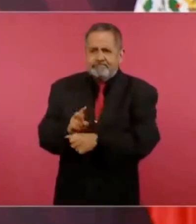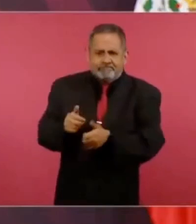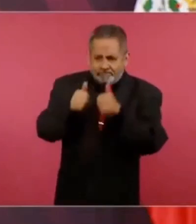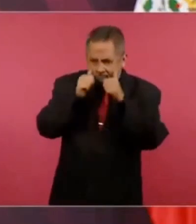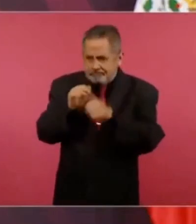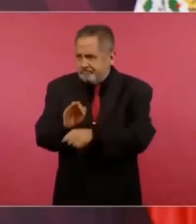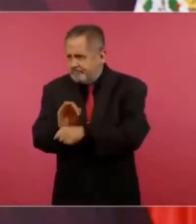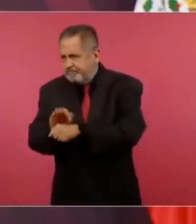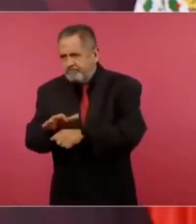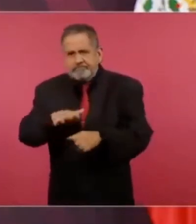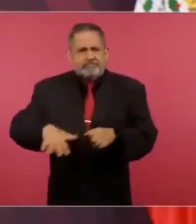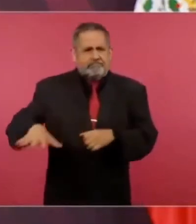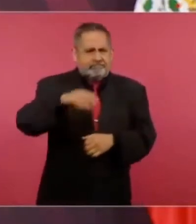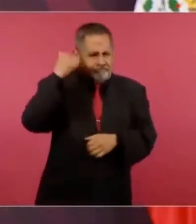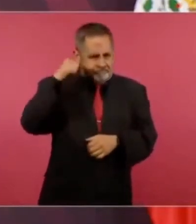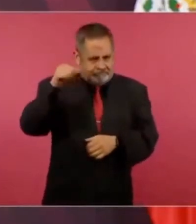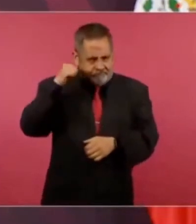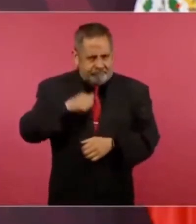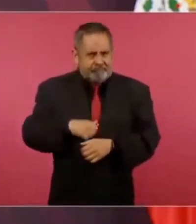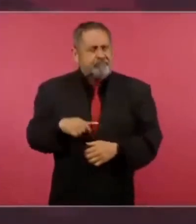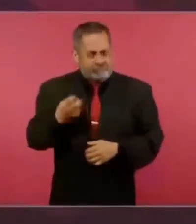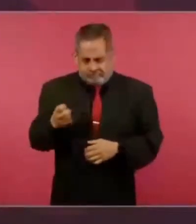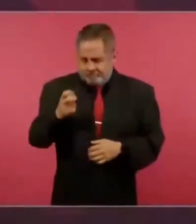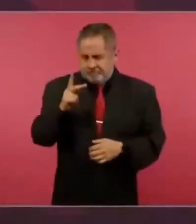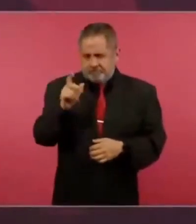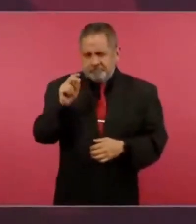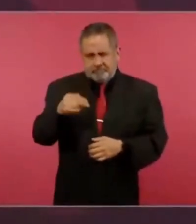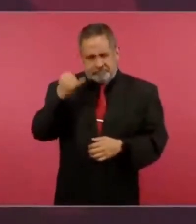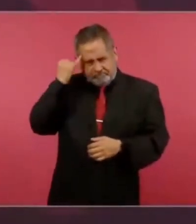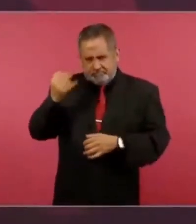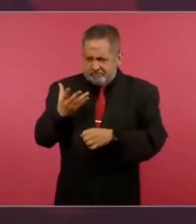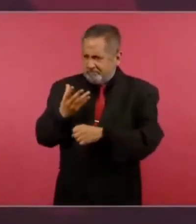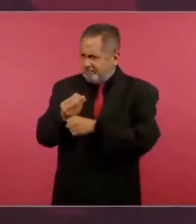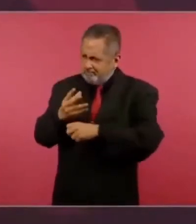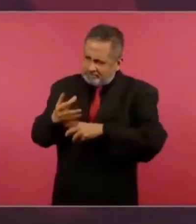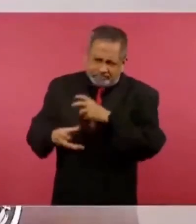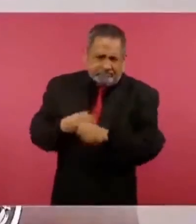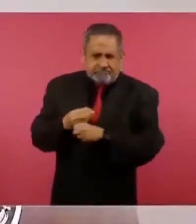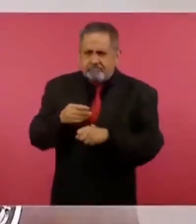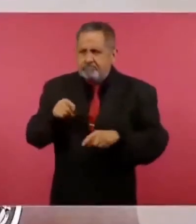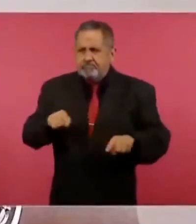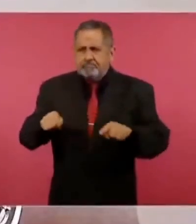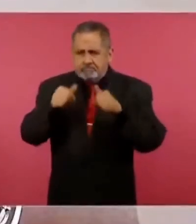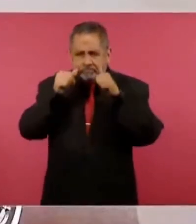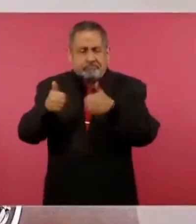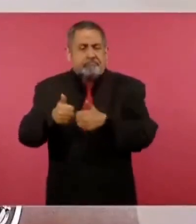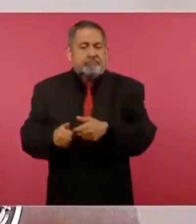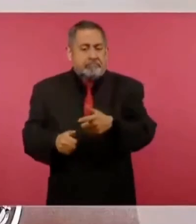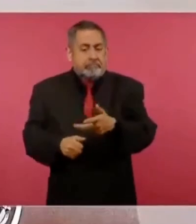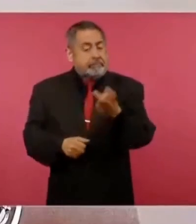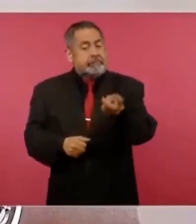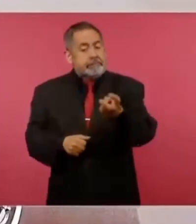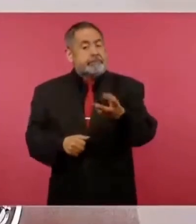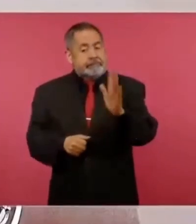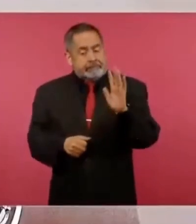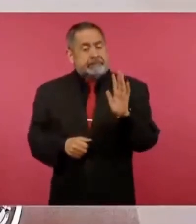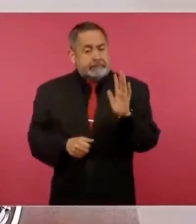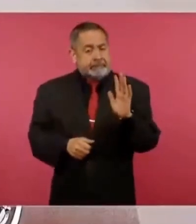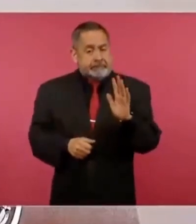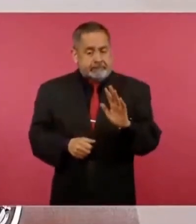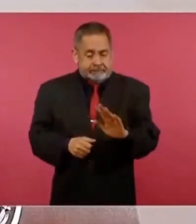protección de Acapulco. Es parte del plan integral de recuperación. Ese es en